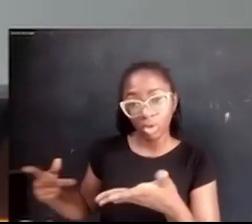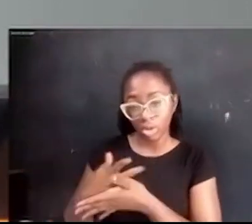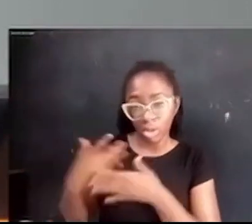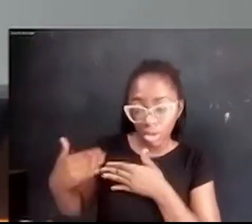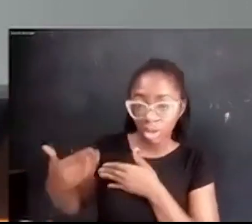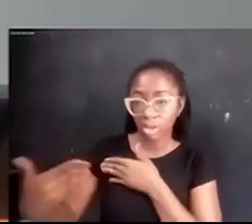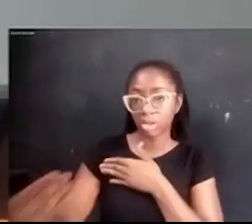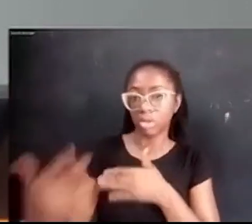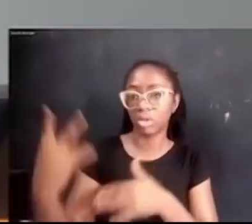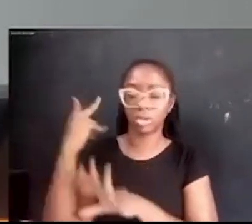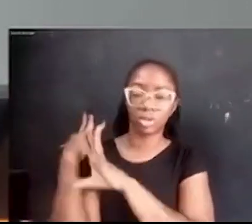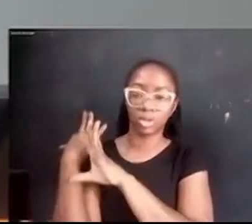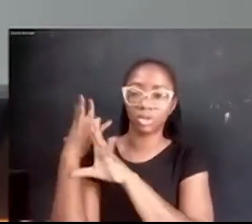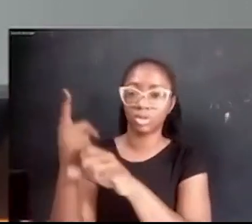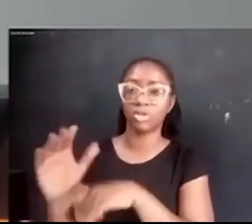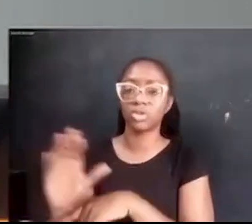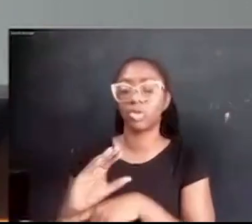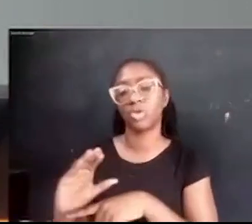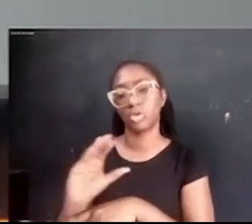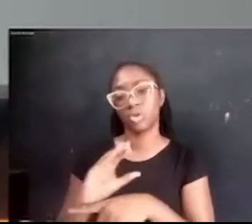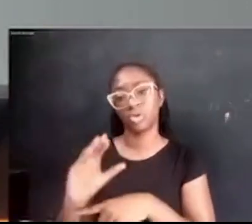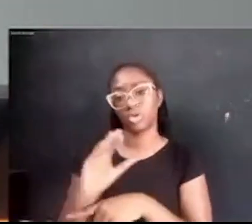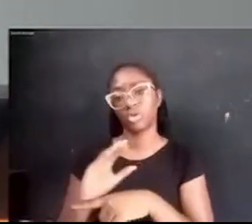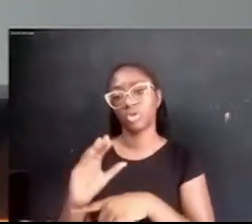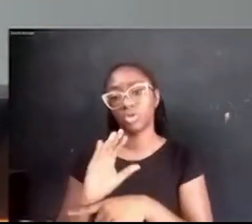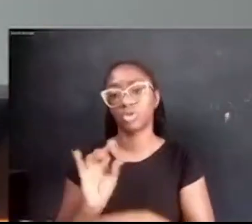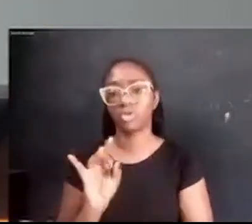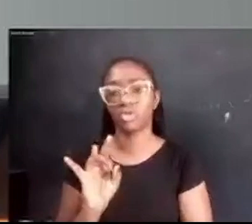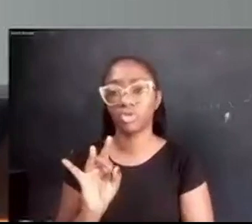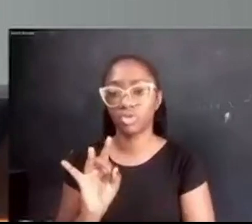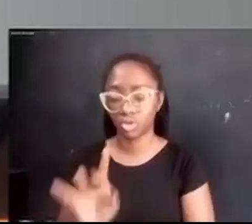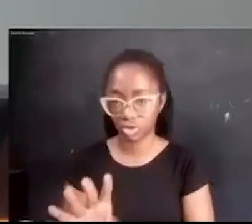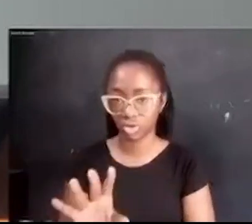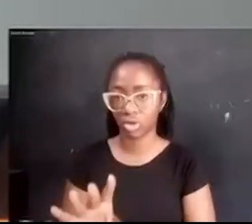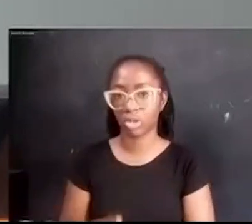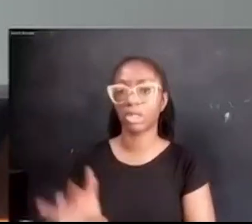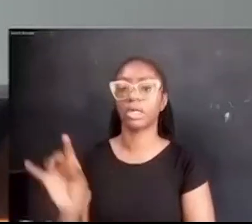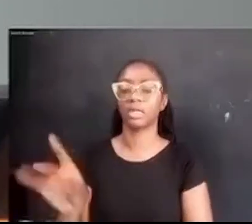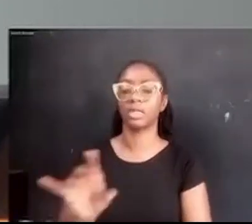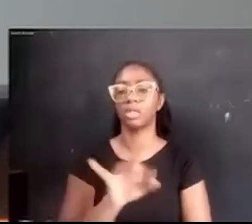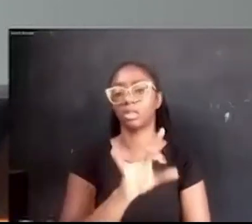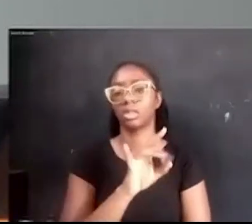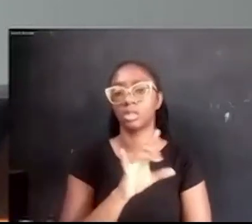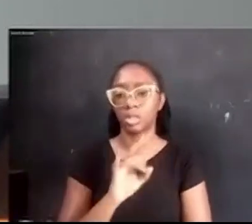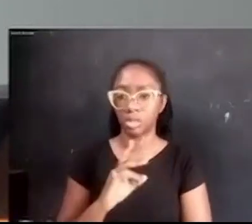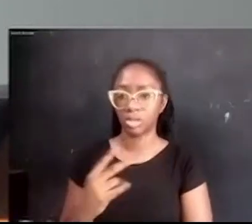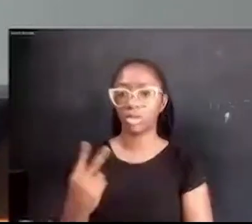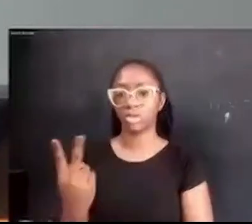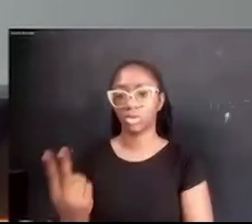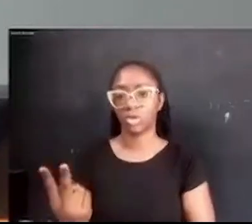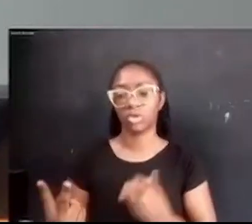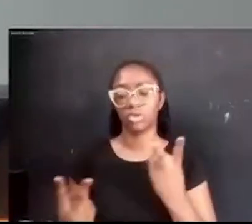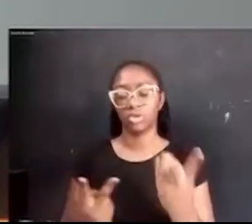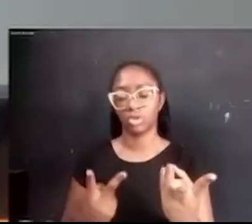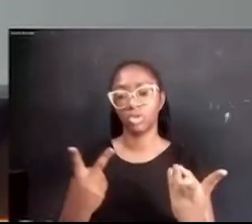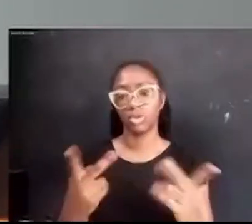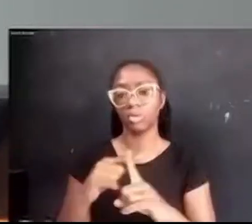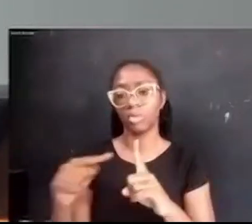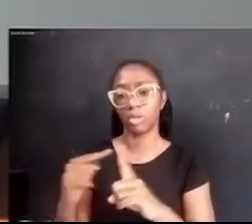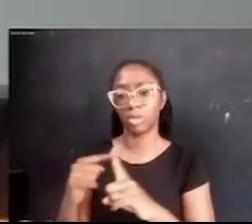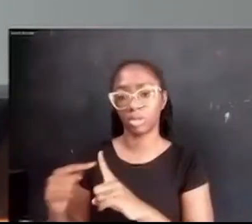constitucional, de ese desorden de intentos, fracasos, éxitos, parciales, no